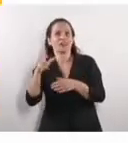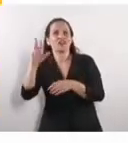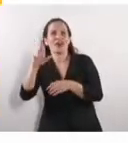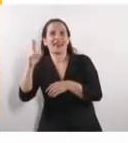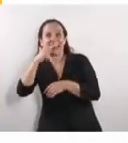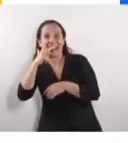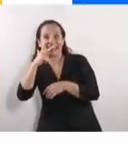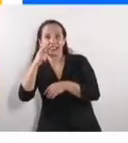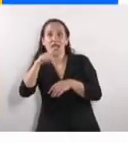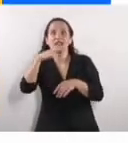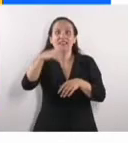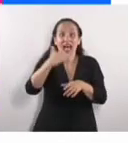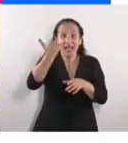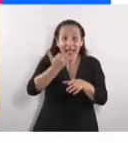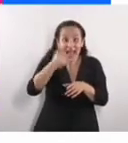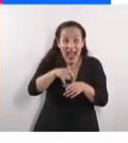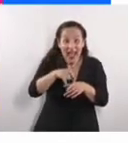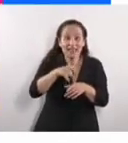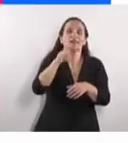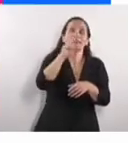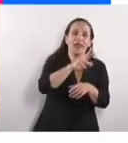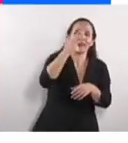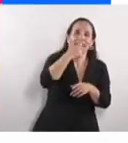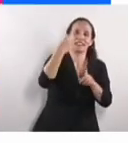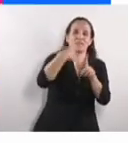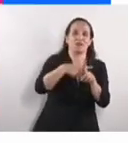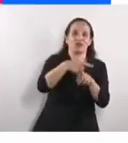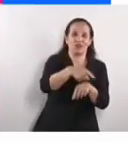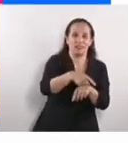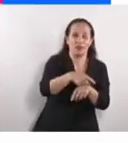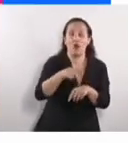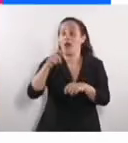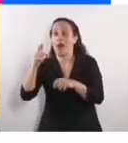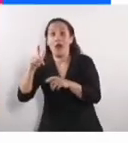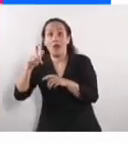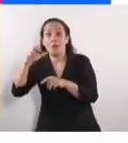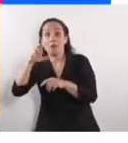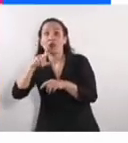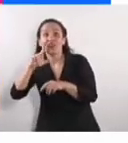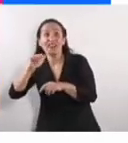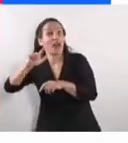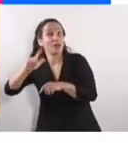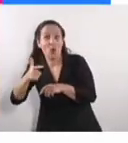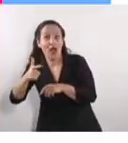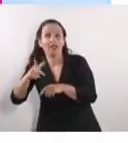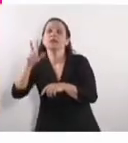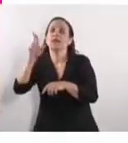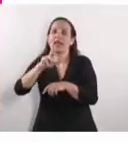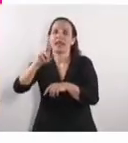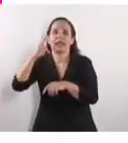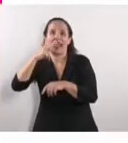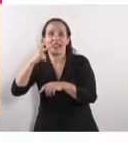proteína rhesus, el factor RH es positivo. Si no la tiene, es RH negativo.